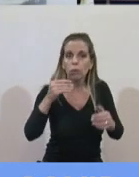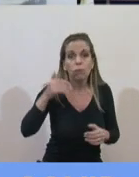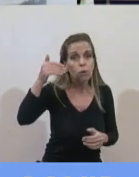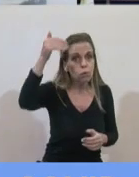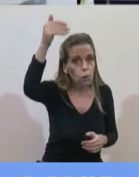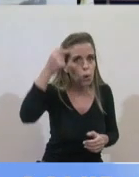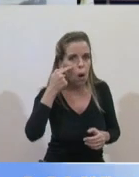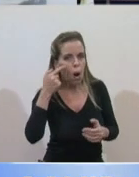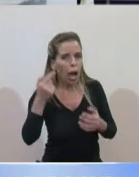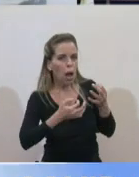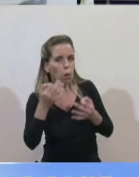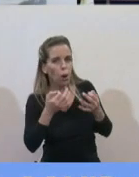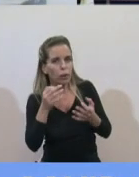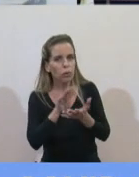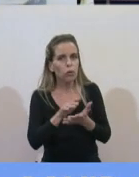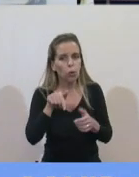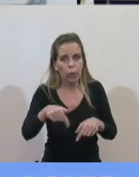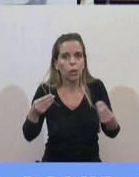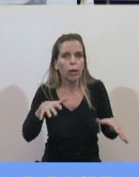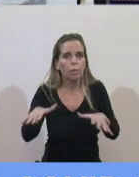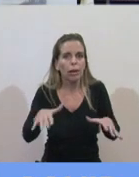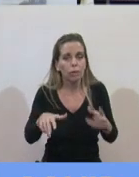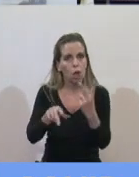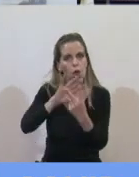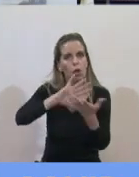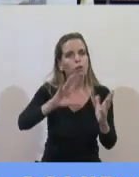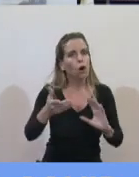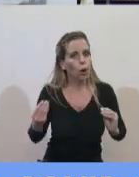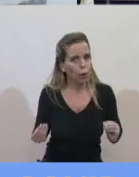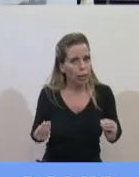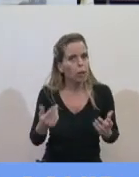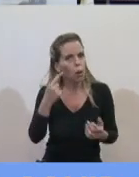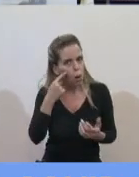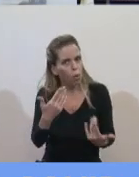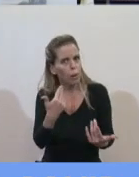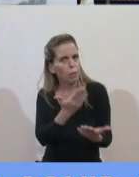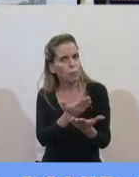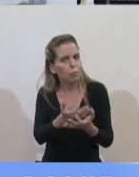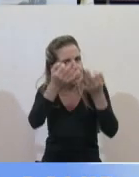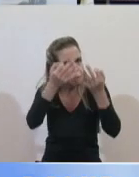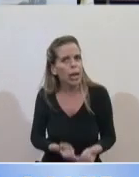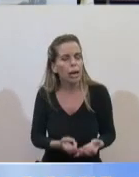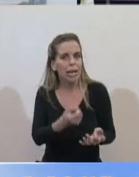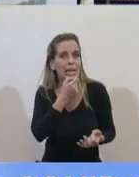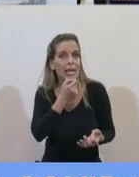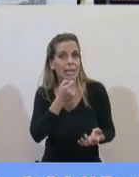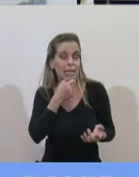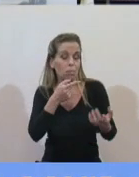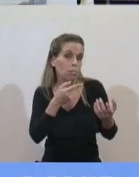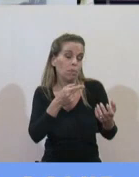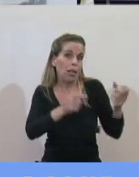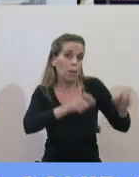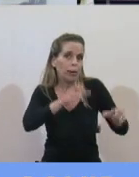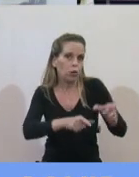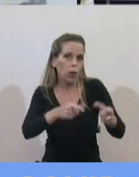va a ser una evaluación en dos dimensiones se va a poder reclamar éxito en la medida que uno pudo salvar la suficiente